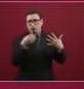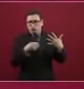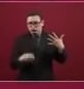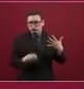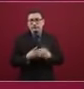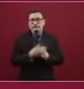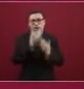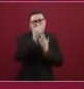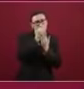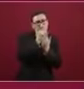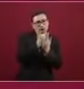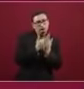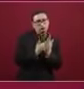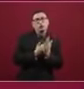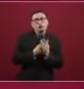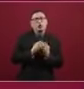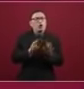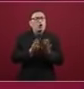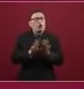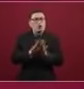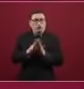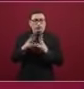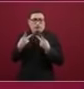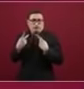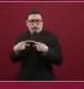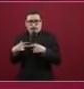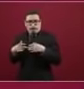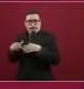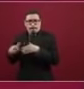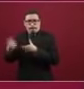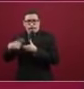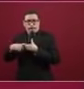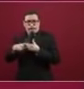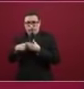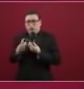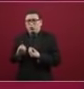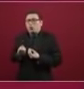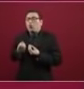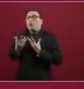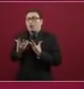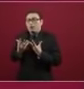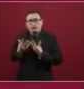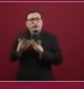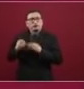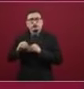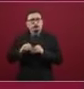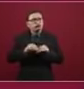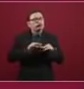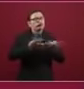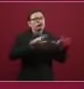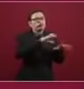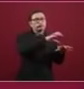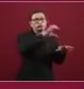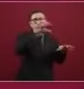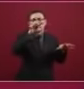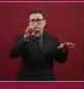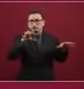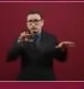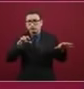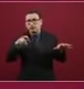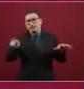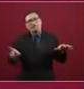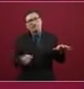en forma proporcional al reclutamiento y capacitación de nuevos elementos rumbo a